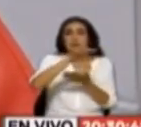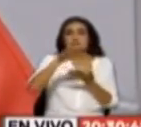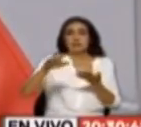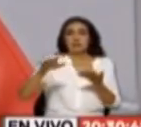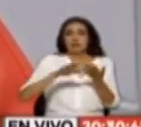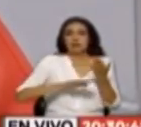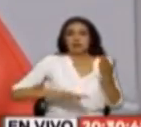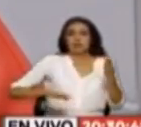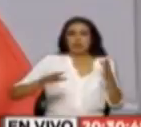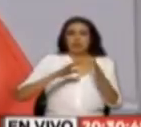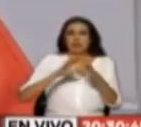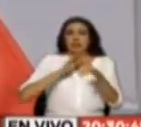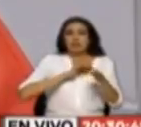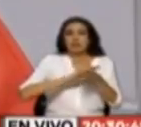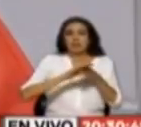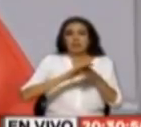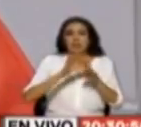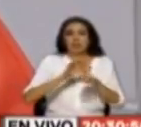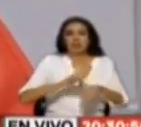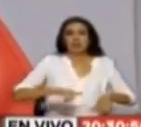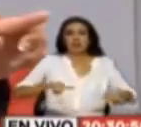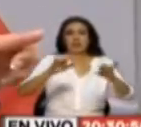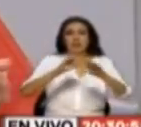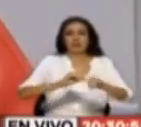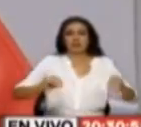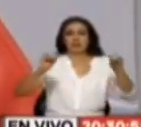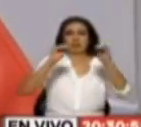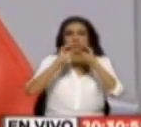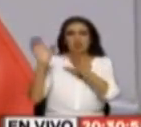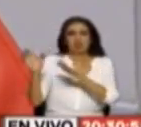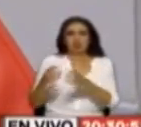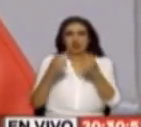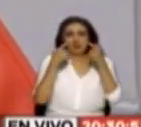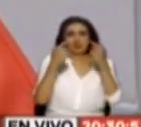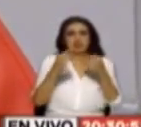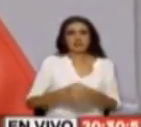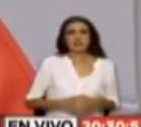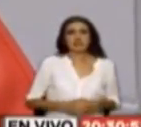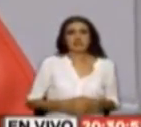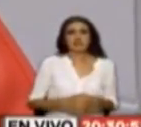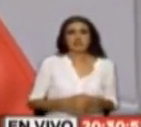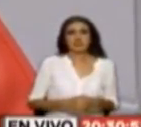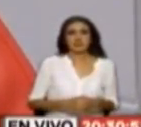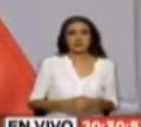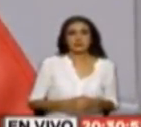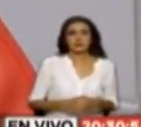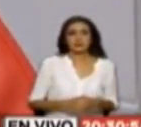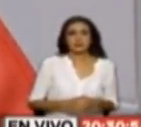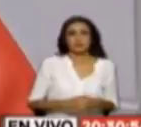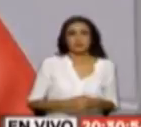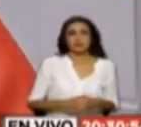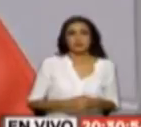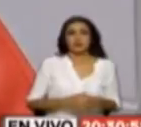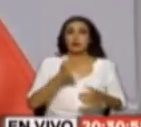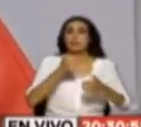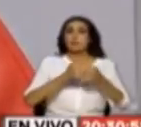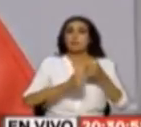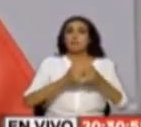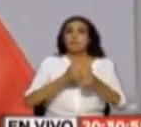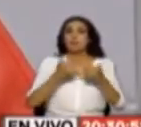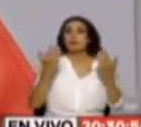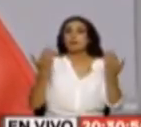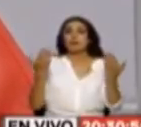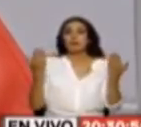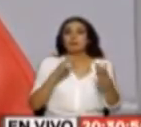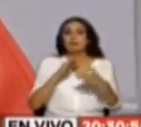Esmeraldas y por supuesto como invitado permanente a la gobernación que articula todo el ejecutivo desconcentrado. Uno de los grandes problemas eran todos